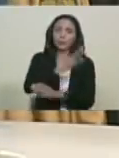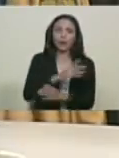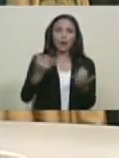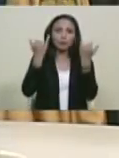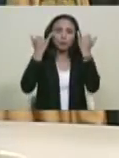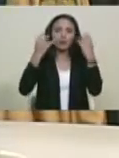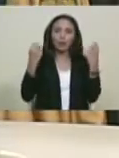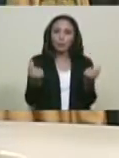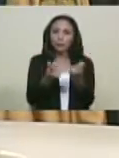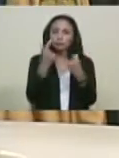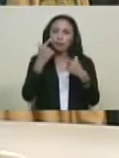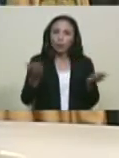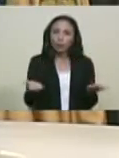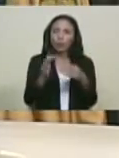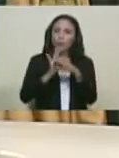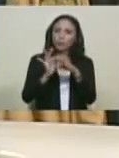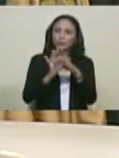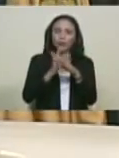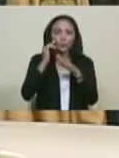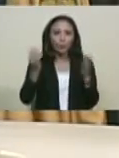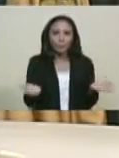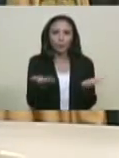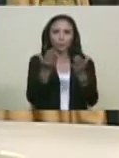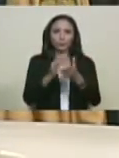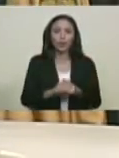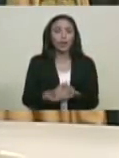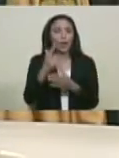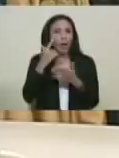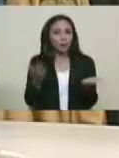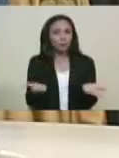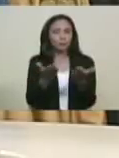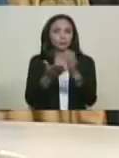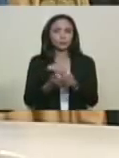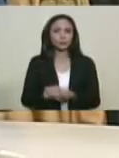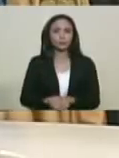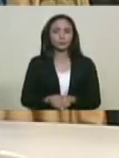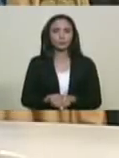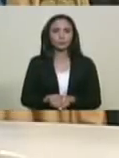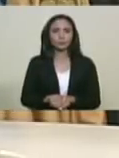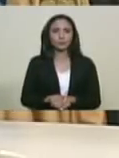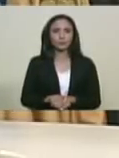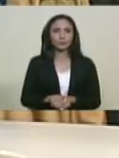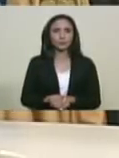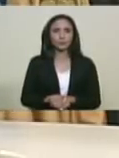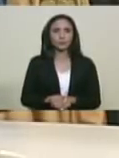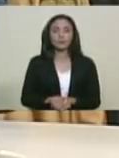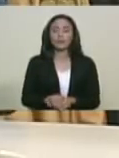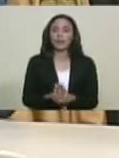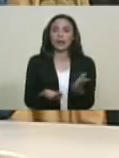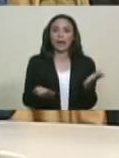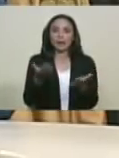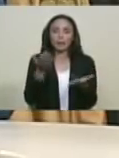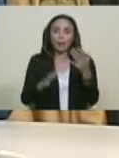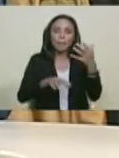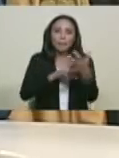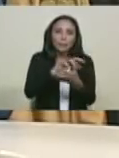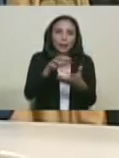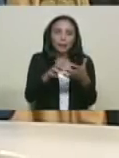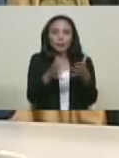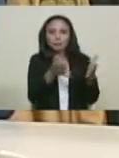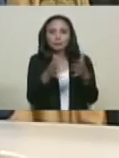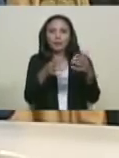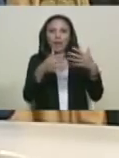activado y con un bate en la mano el plan b por si las fuerzas tenebrosas de la